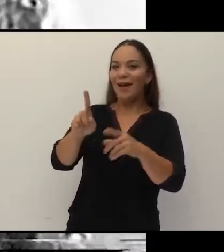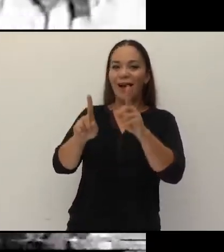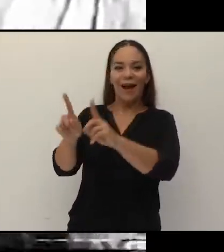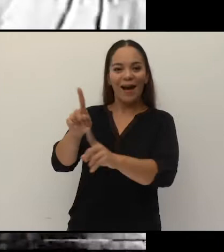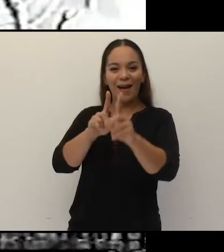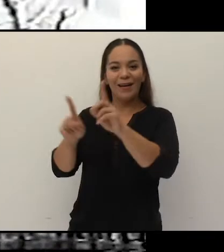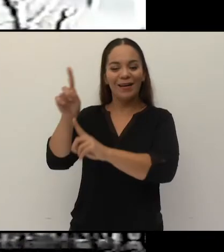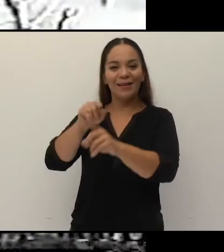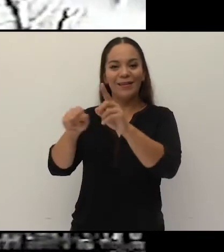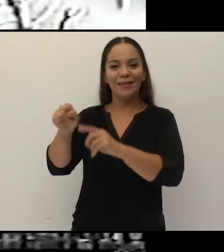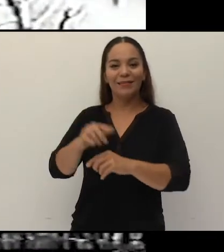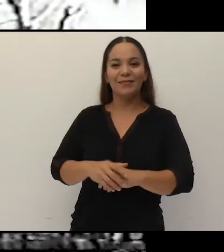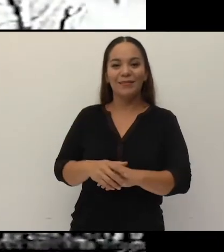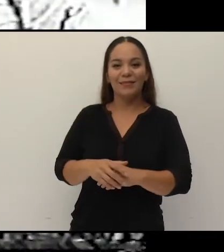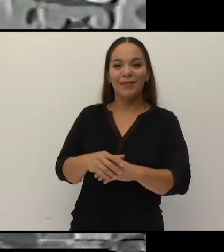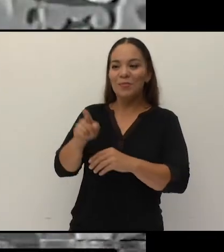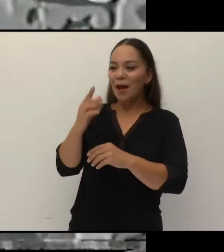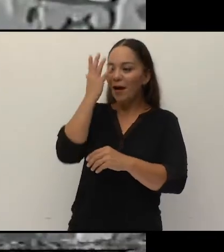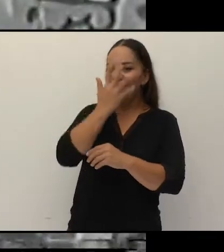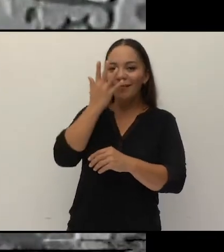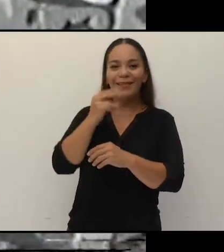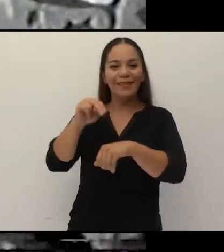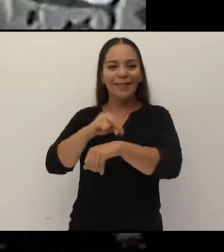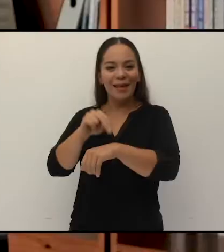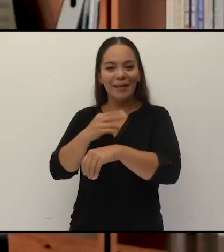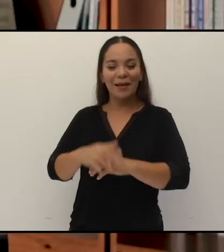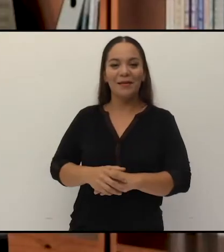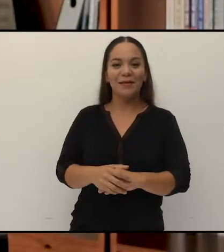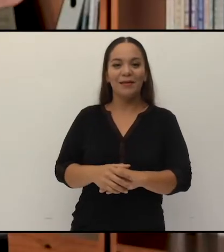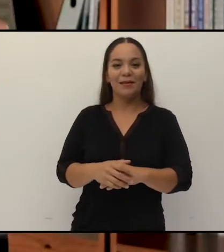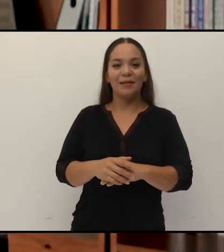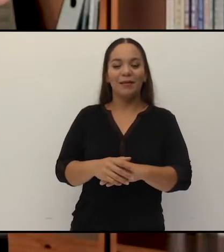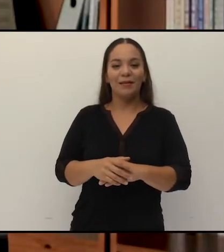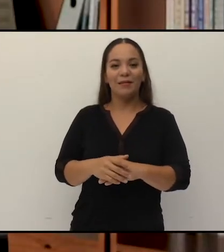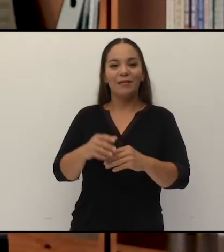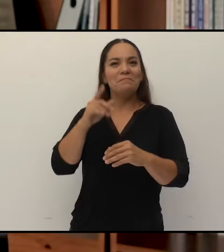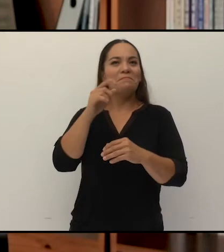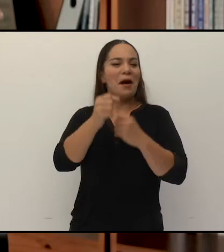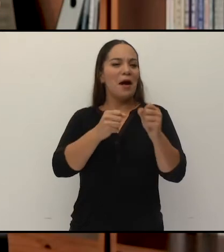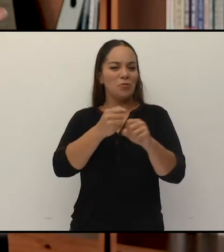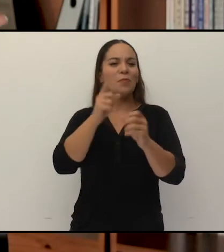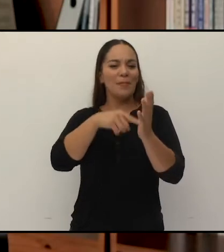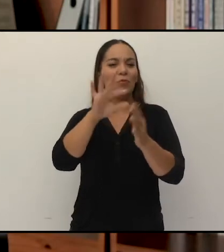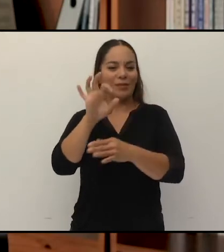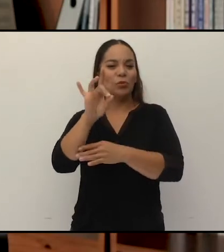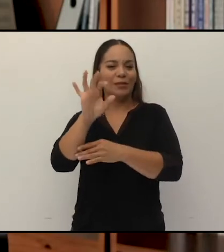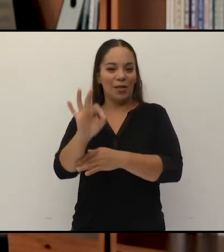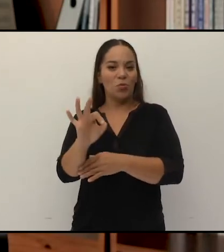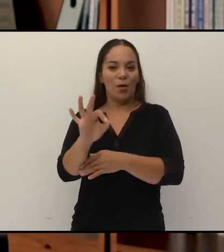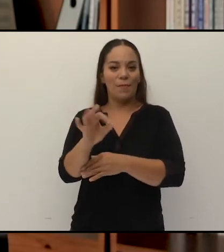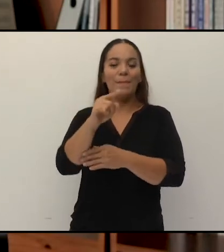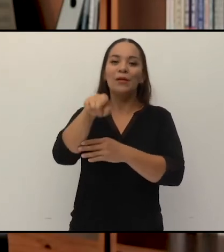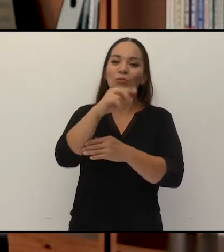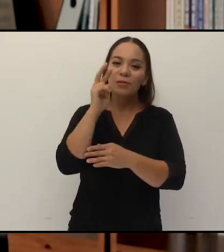y pasa el video, y termina el video, y no había una sola cara negra. Entonces, estoy hablando del 89 para que ustedes